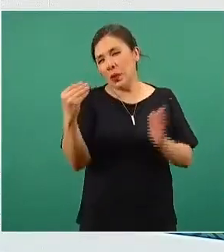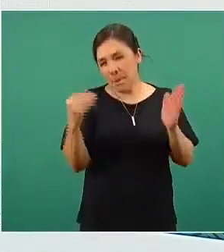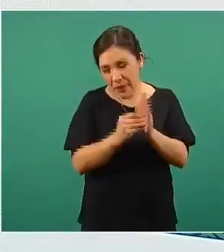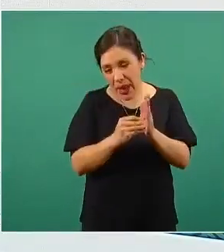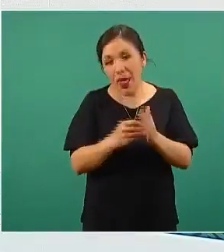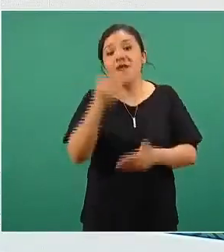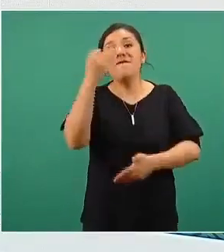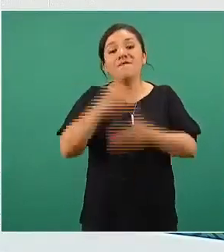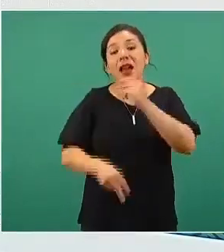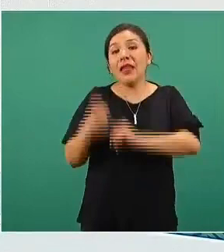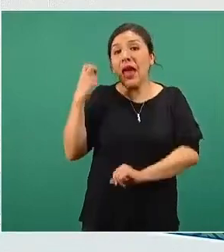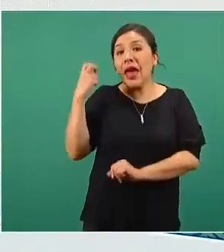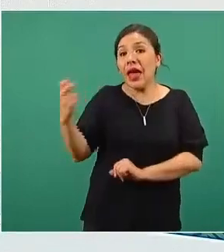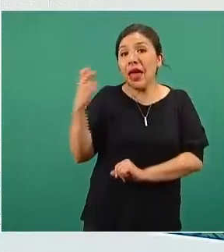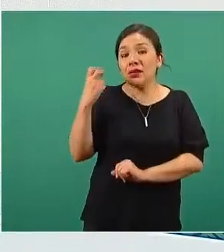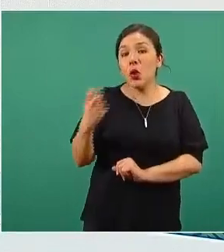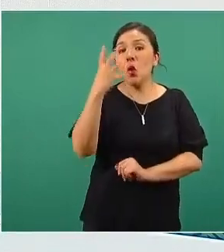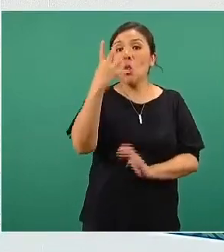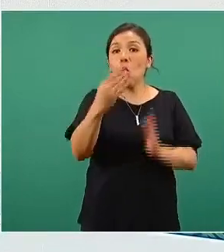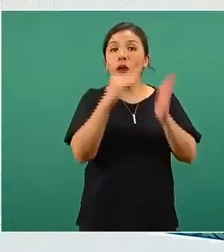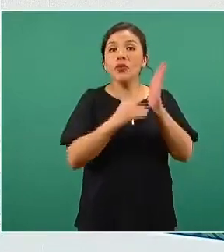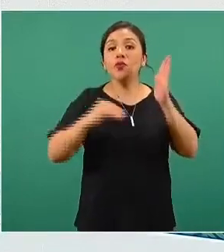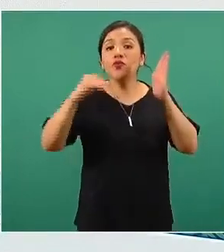15.754.000, son estos